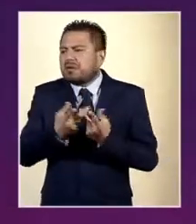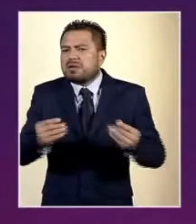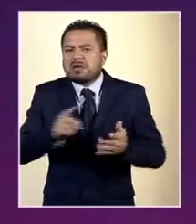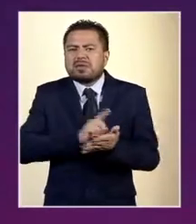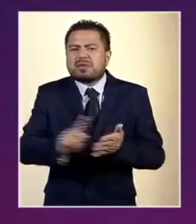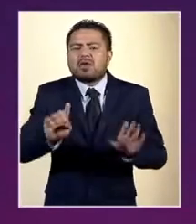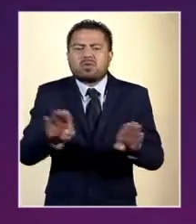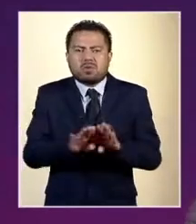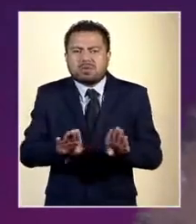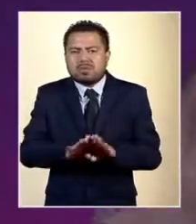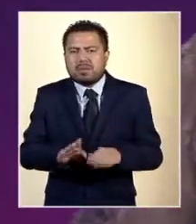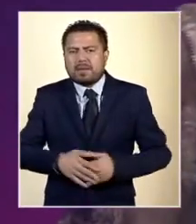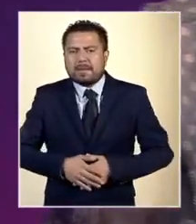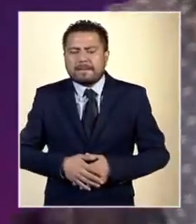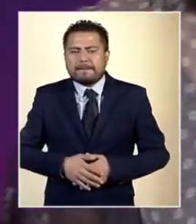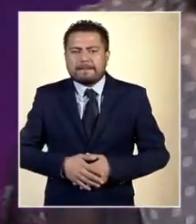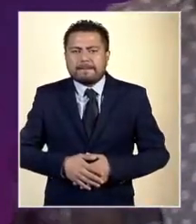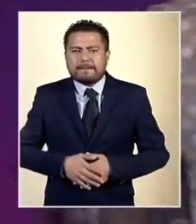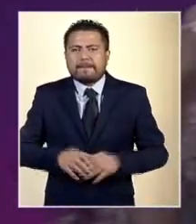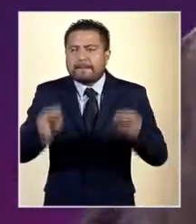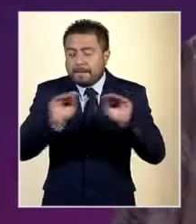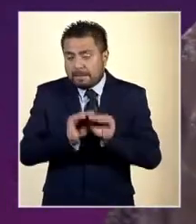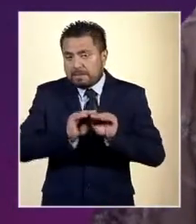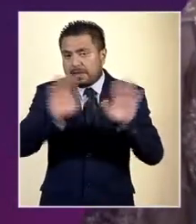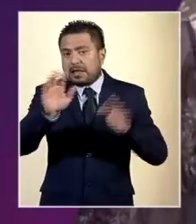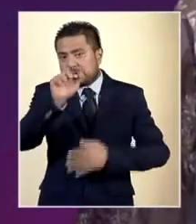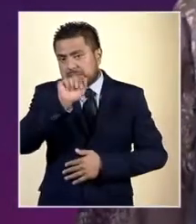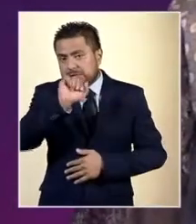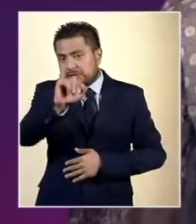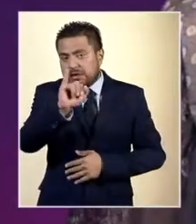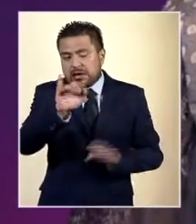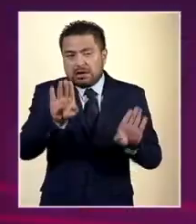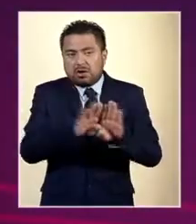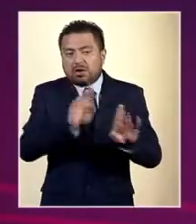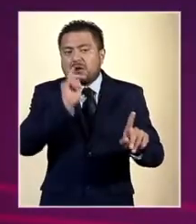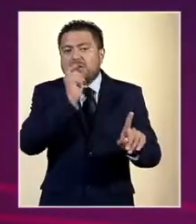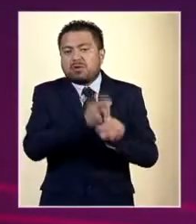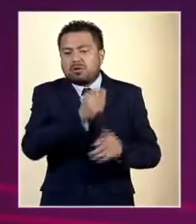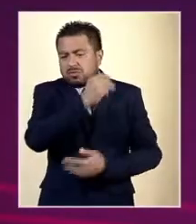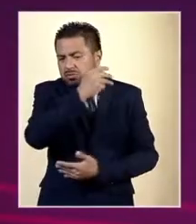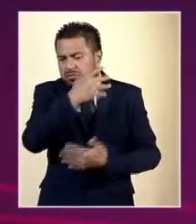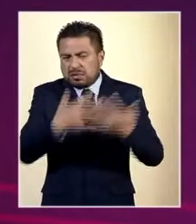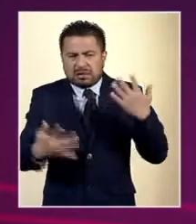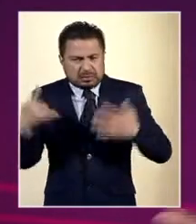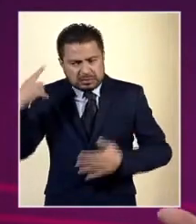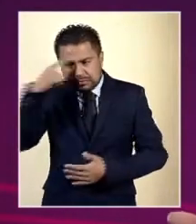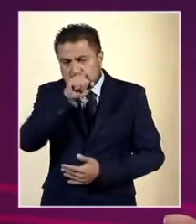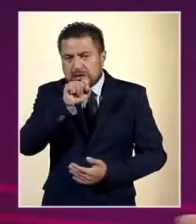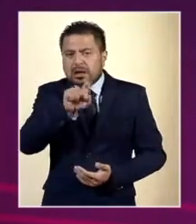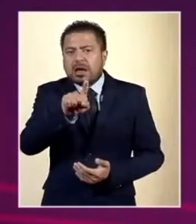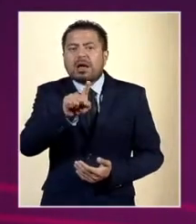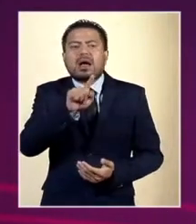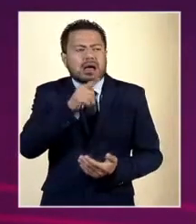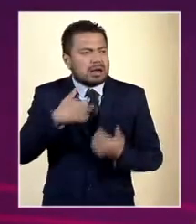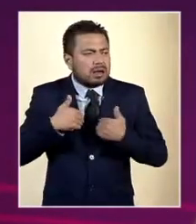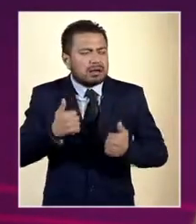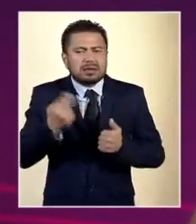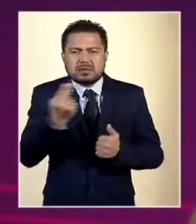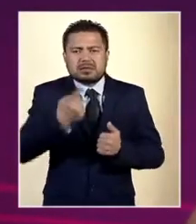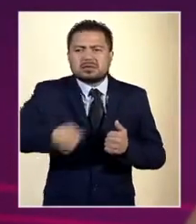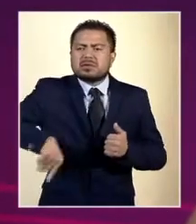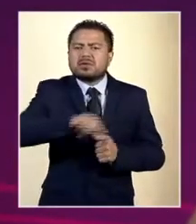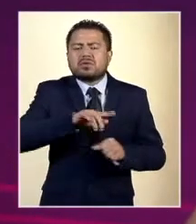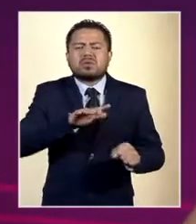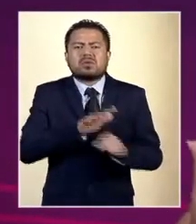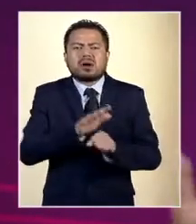de derechos? Claro, sí, y que es como toda esta gran complejidad que tenemos que entender, ¿no?